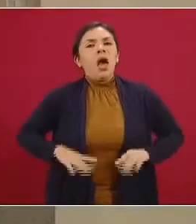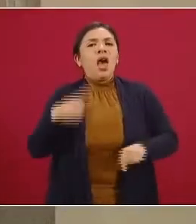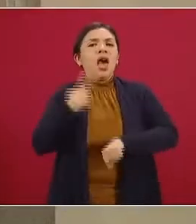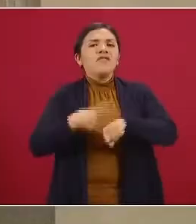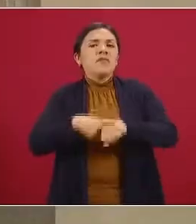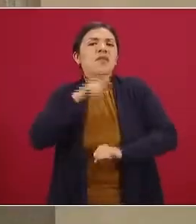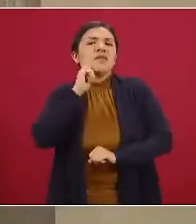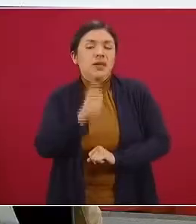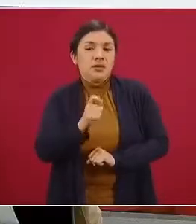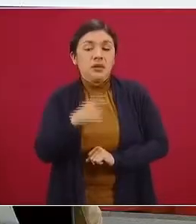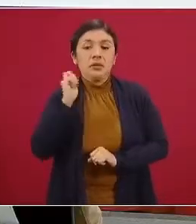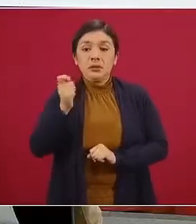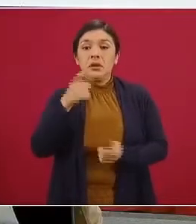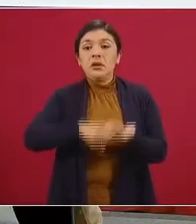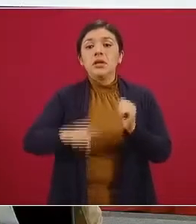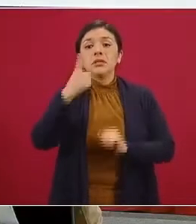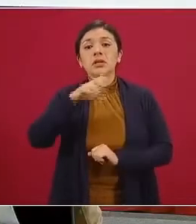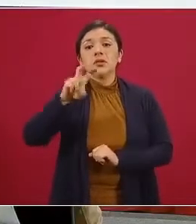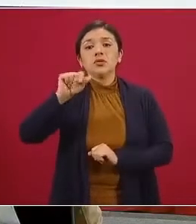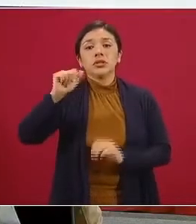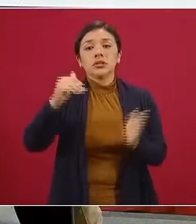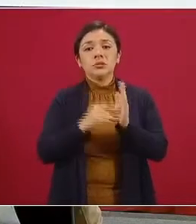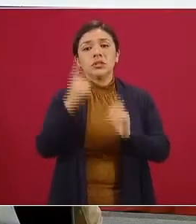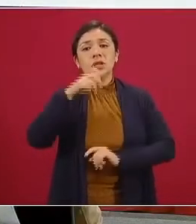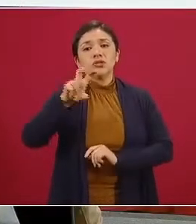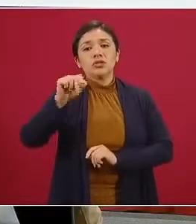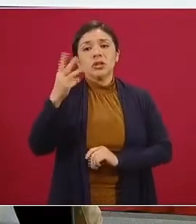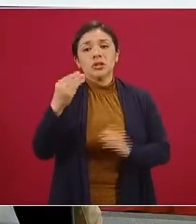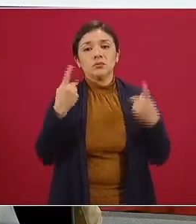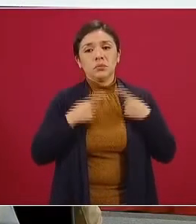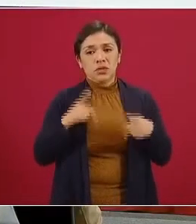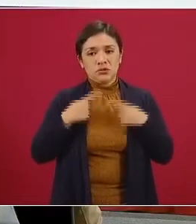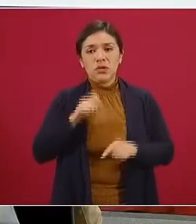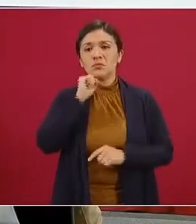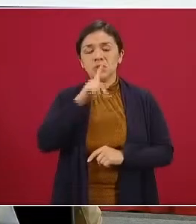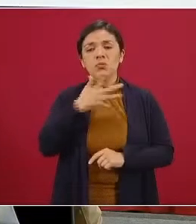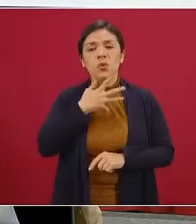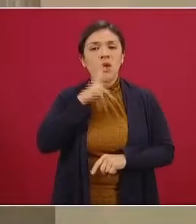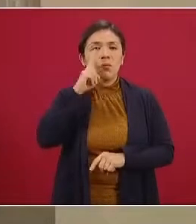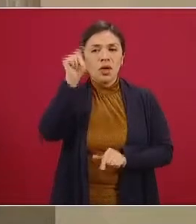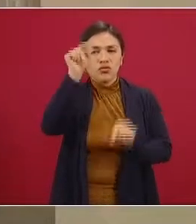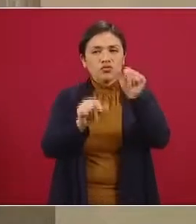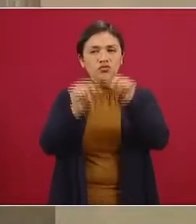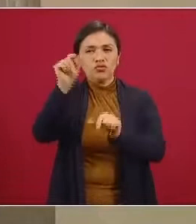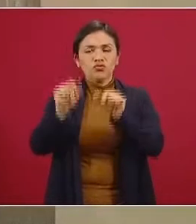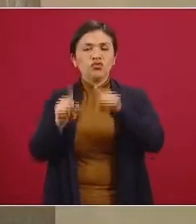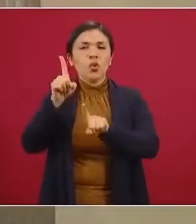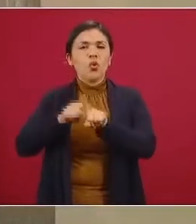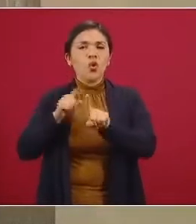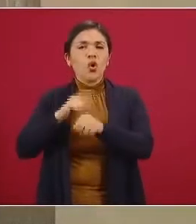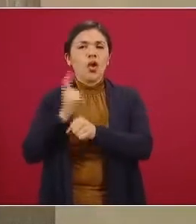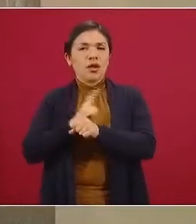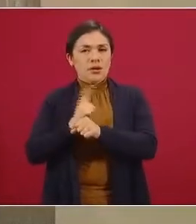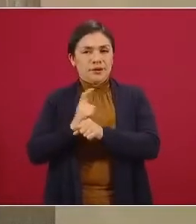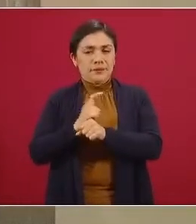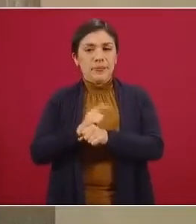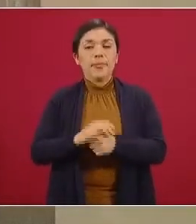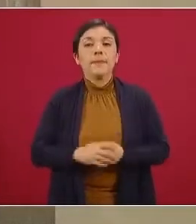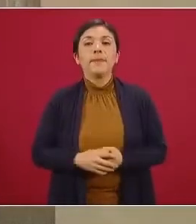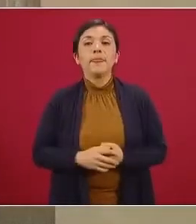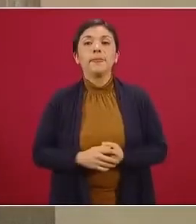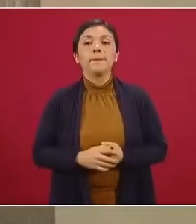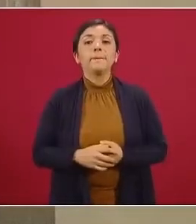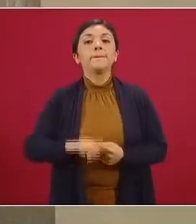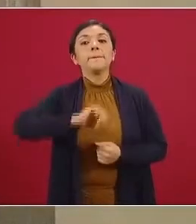enfermedad, y son estas 186.183 que también las vemos ahí distribuidas en todas las semanas epidemiológicas.